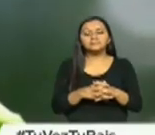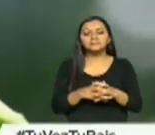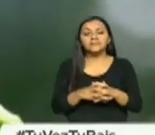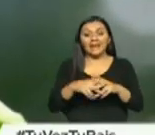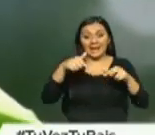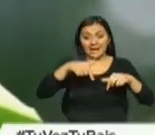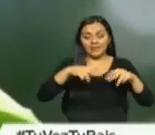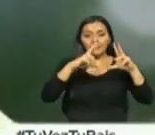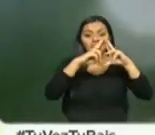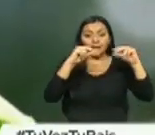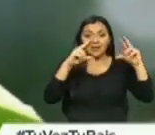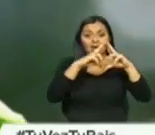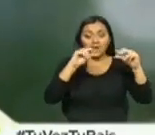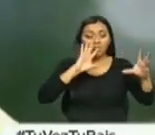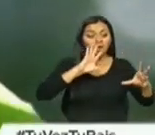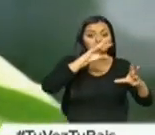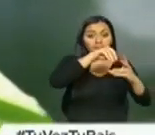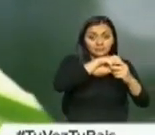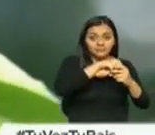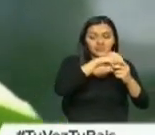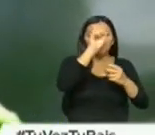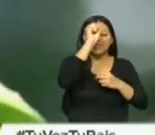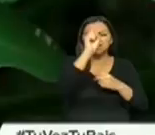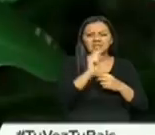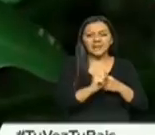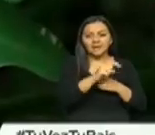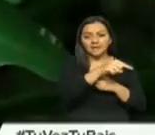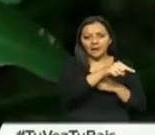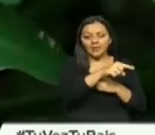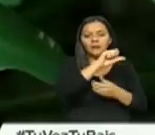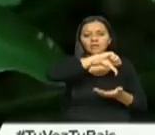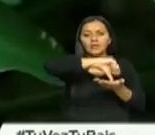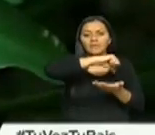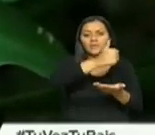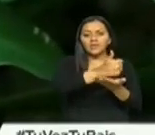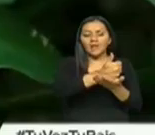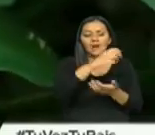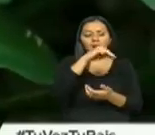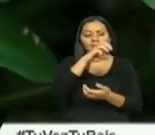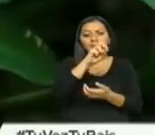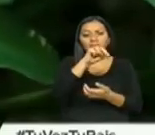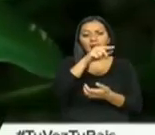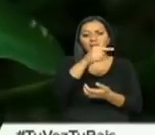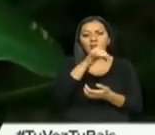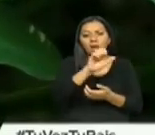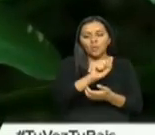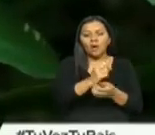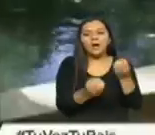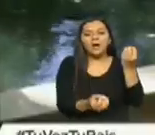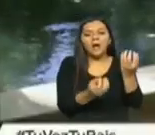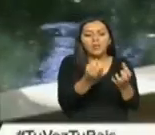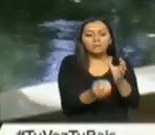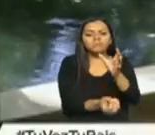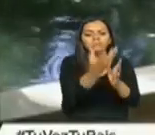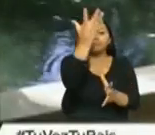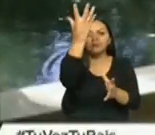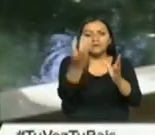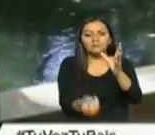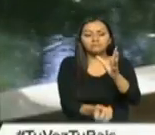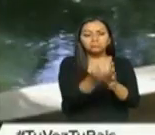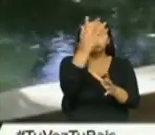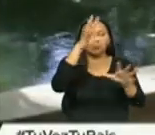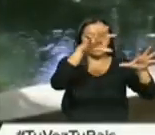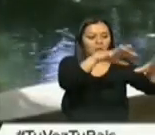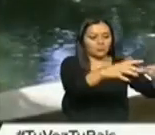En la reserva de Montibelli, ubicada en las sierras del sur de Managua, los cuidadores ponen a las ranas en piletas con agua para ayudarlas a